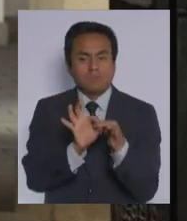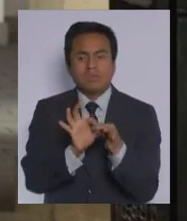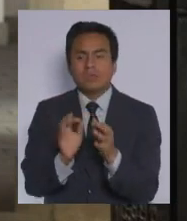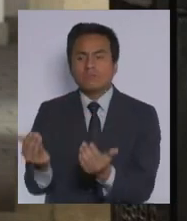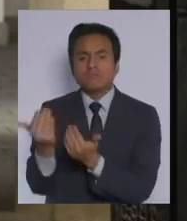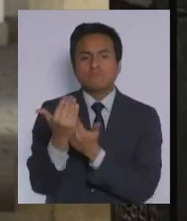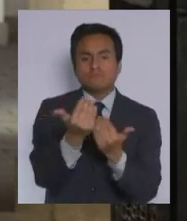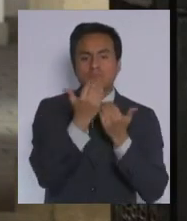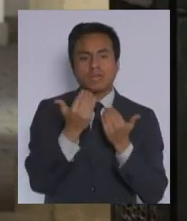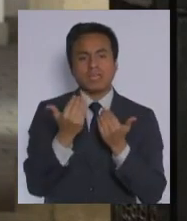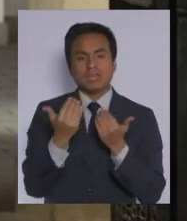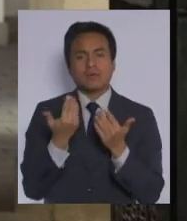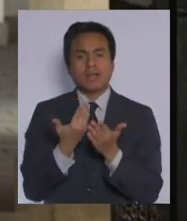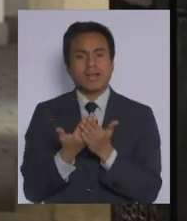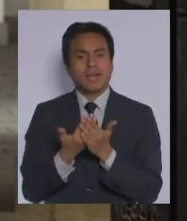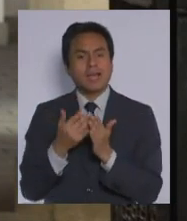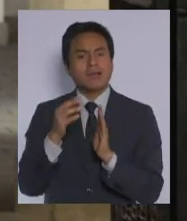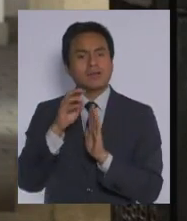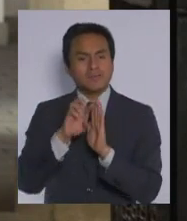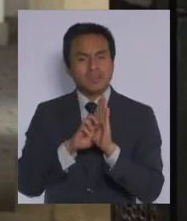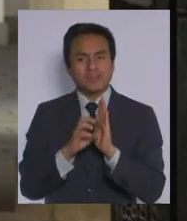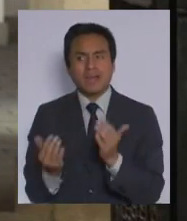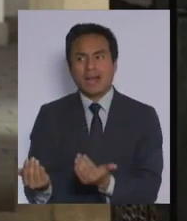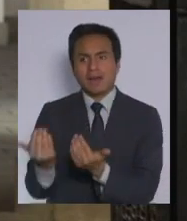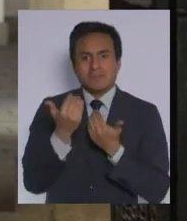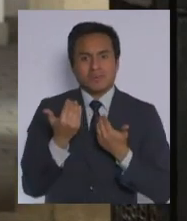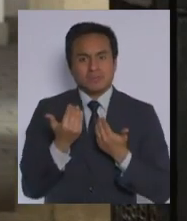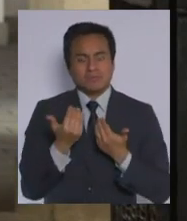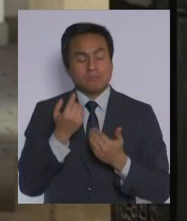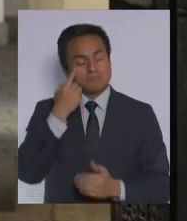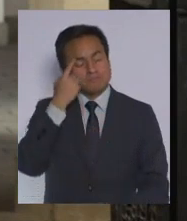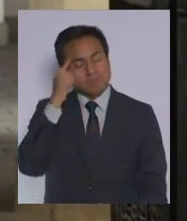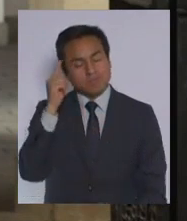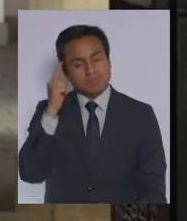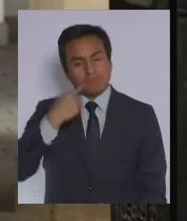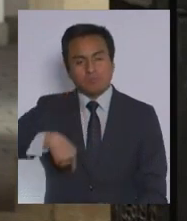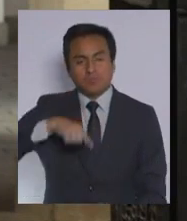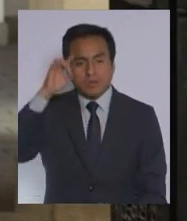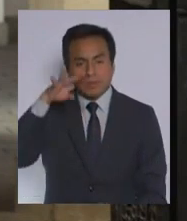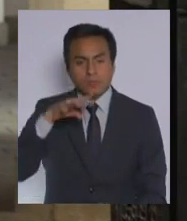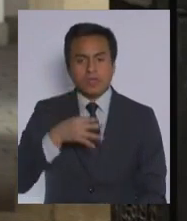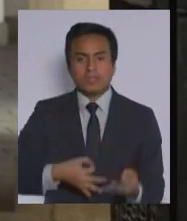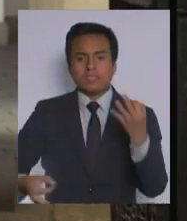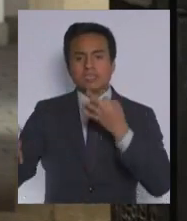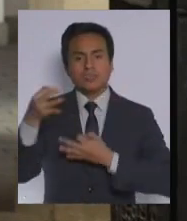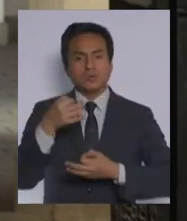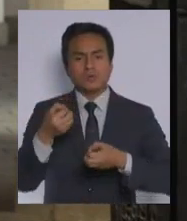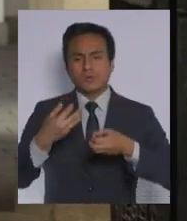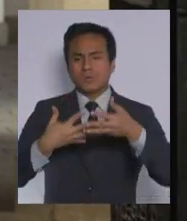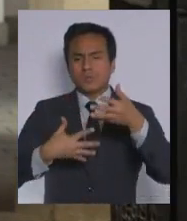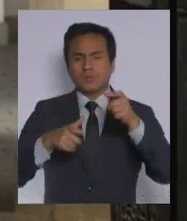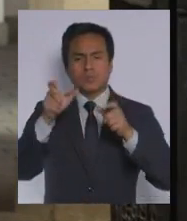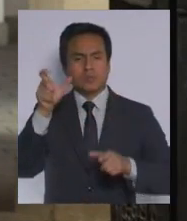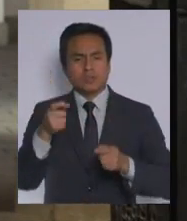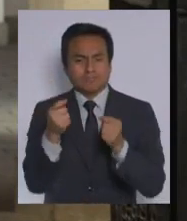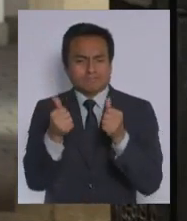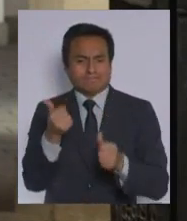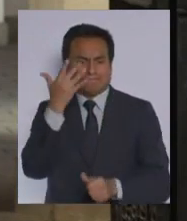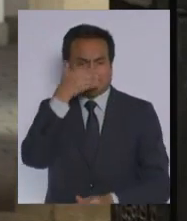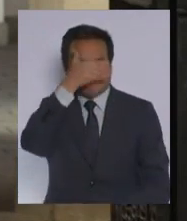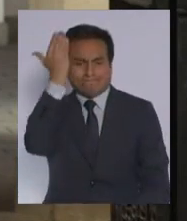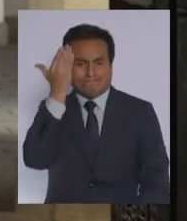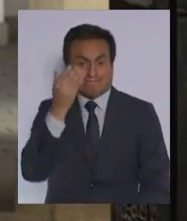réditos de subirse a ese proyecto pero sabemos y así lo han dicho innumerable cantidad de expertos